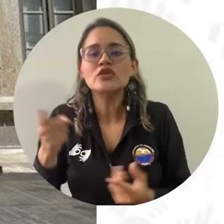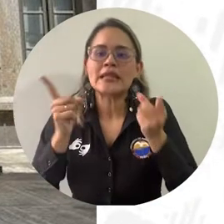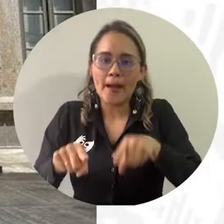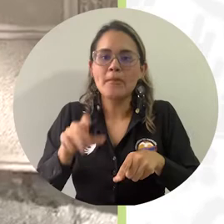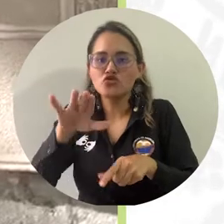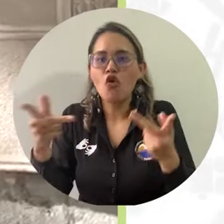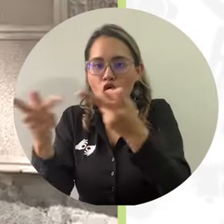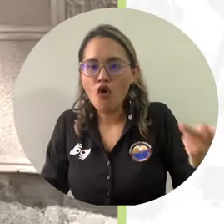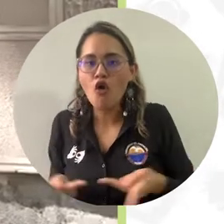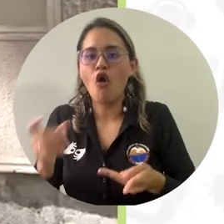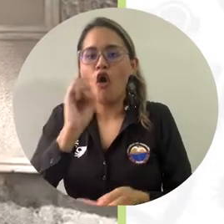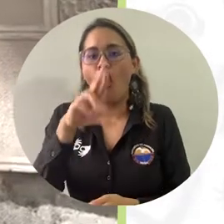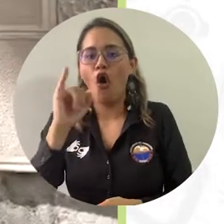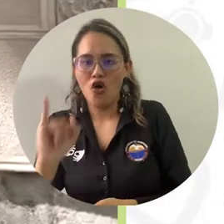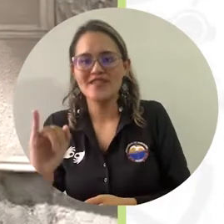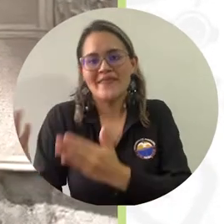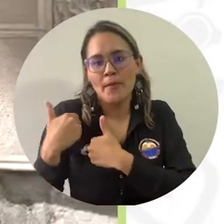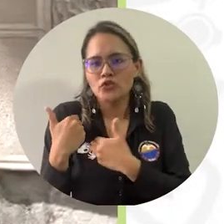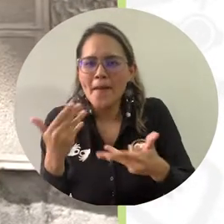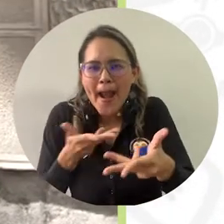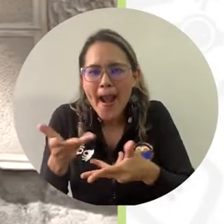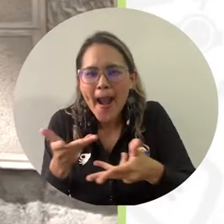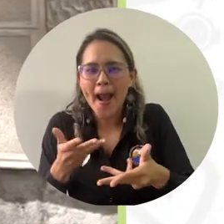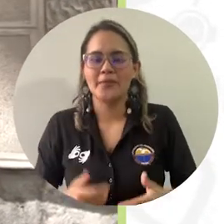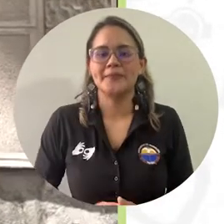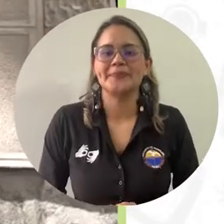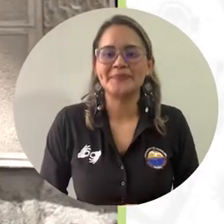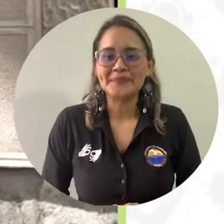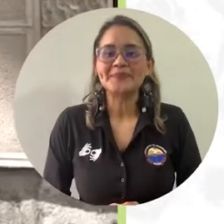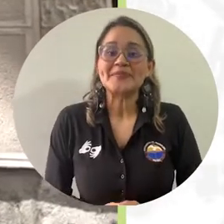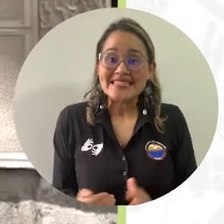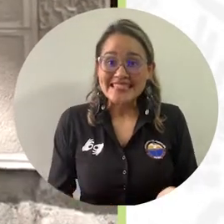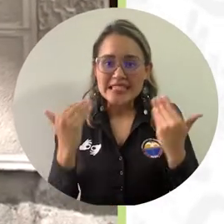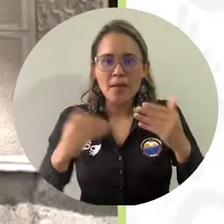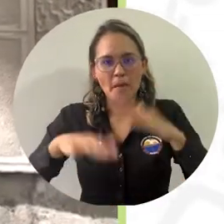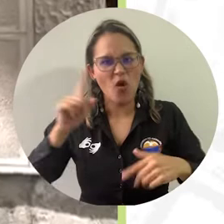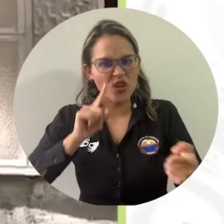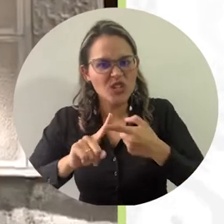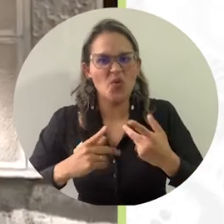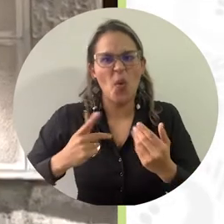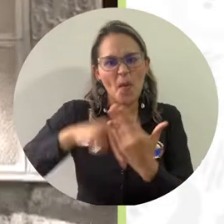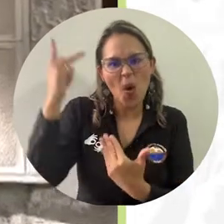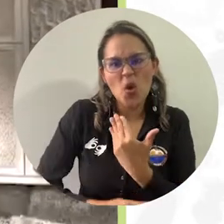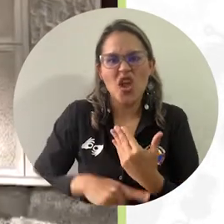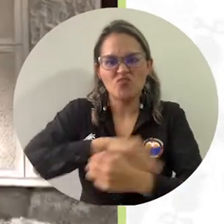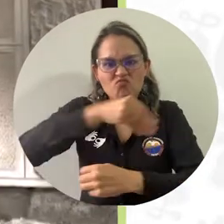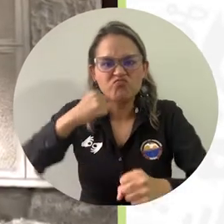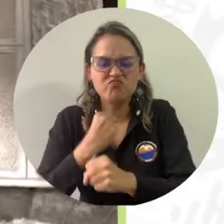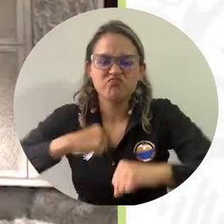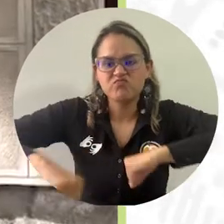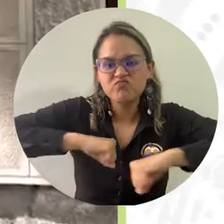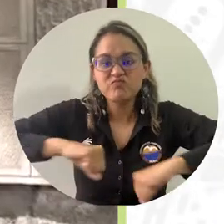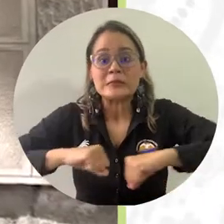Unimagdalena. Mucho aprendizaje, recibí capacitación en diversos temas de internacionalización, también en gestión de proyectos de